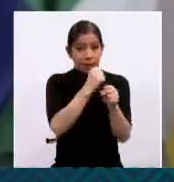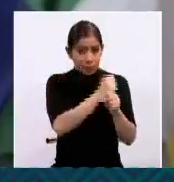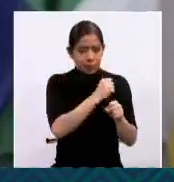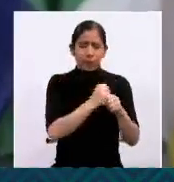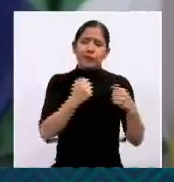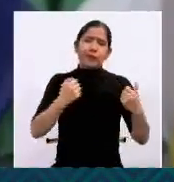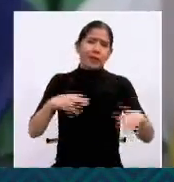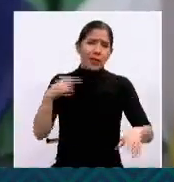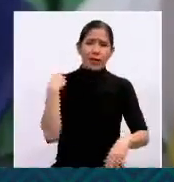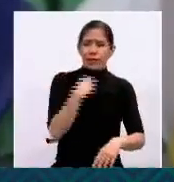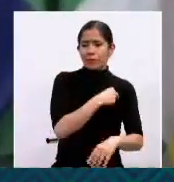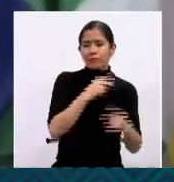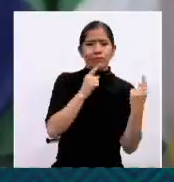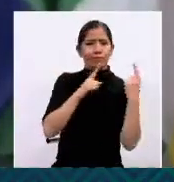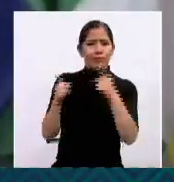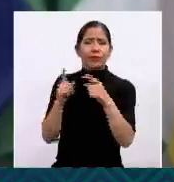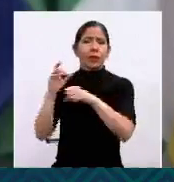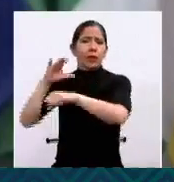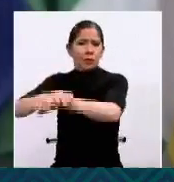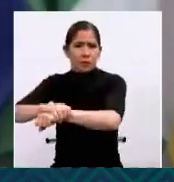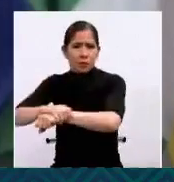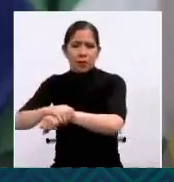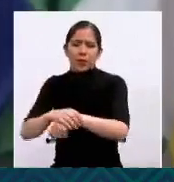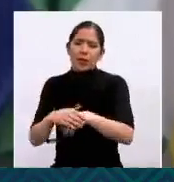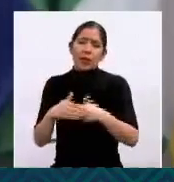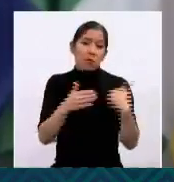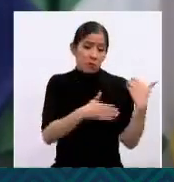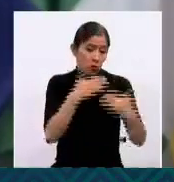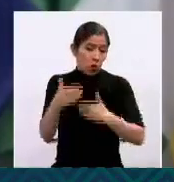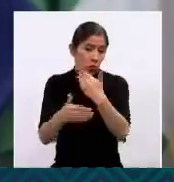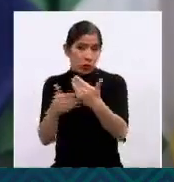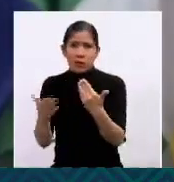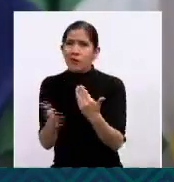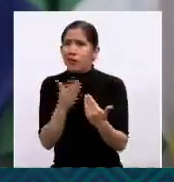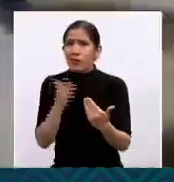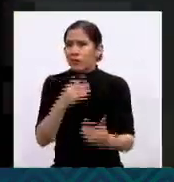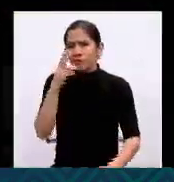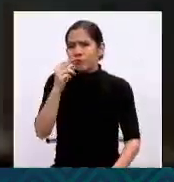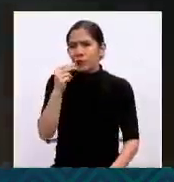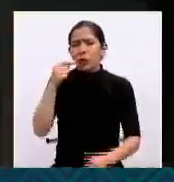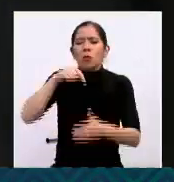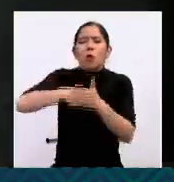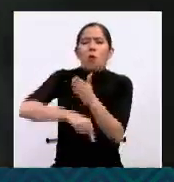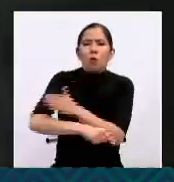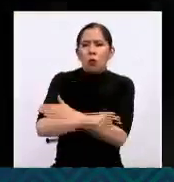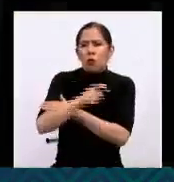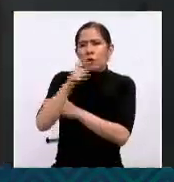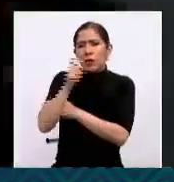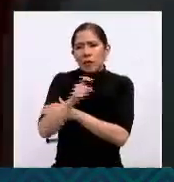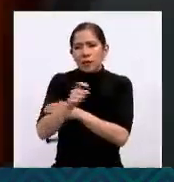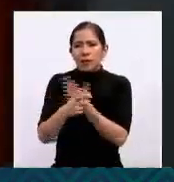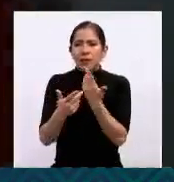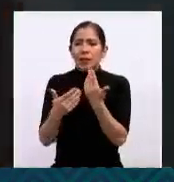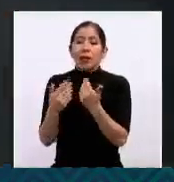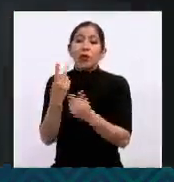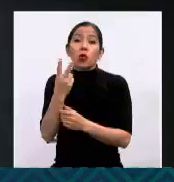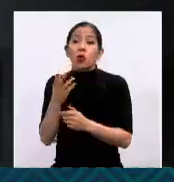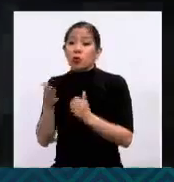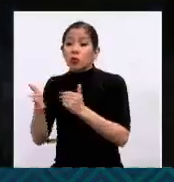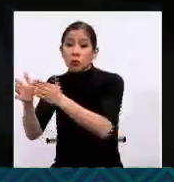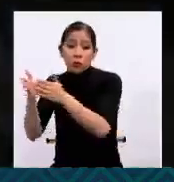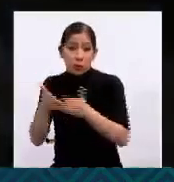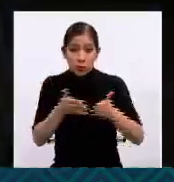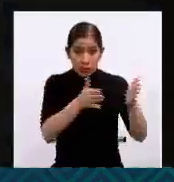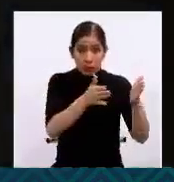mandamiento de aprehensión. Como bien les había manifestado, ese proceso es un proceso complicado, complejo, considerando que existe dos tipos de procedimientos, tanto el